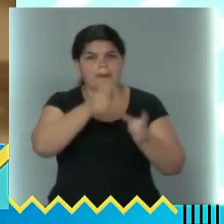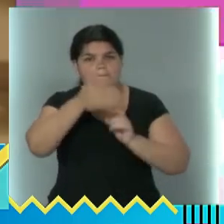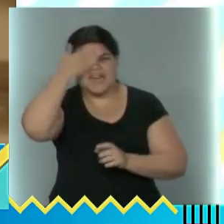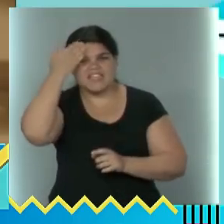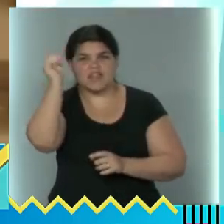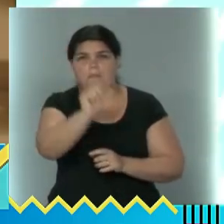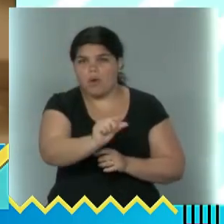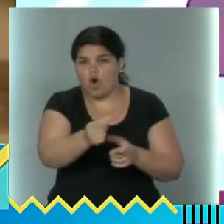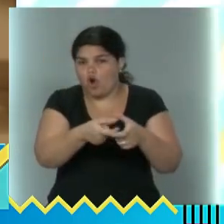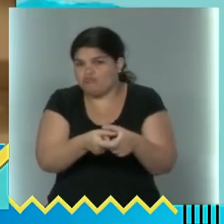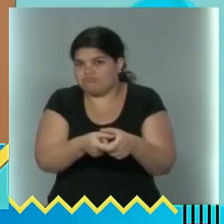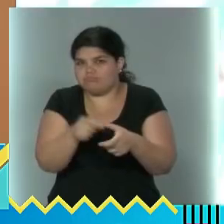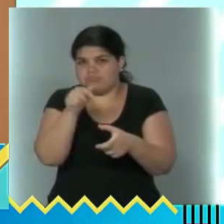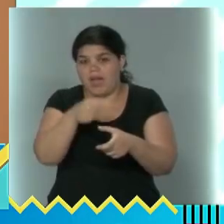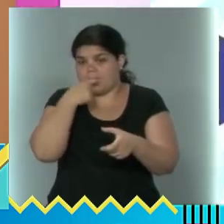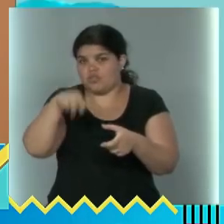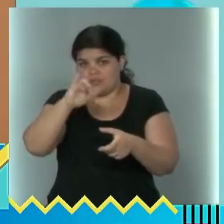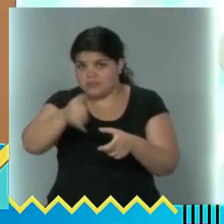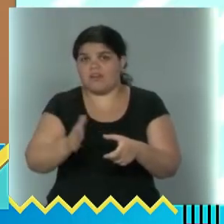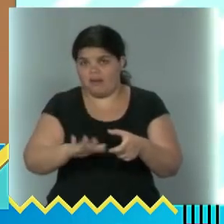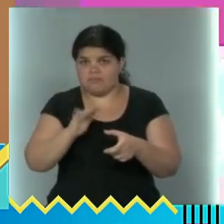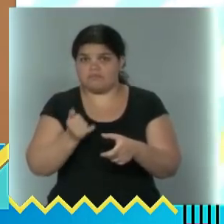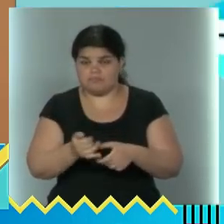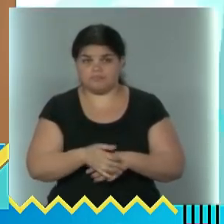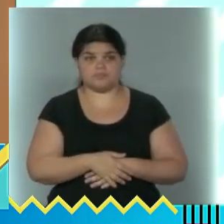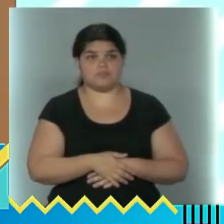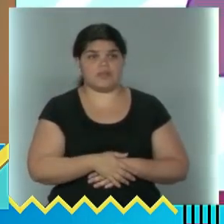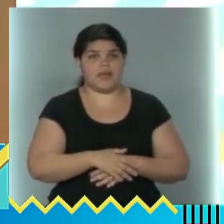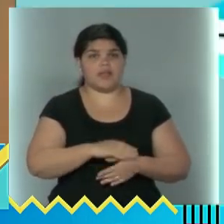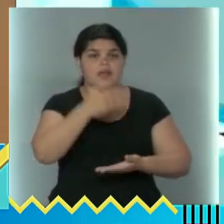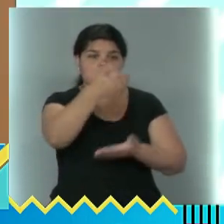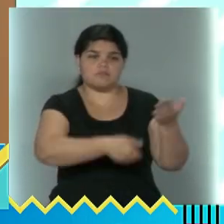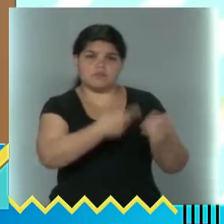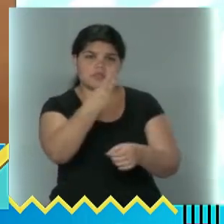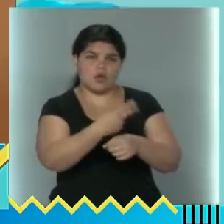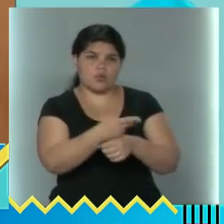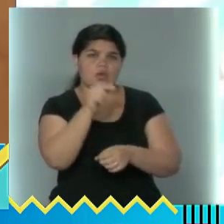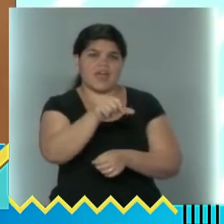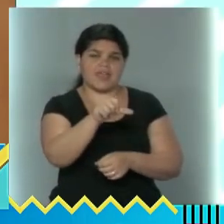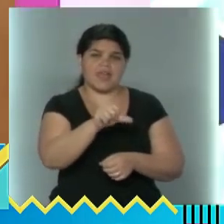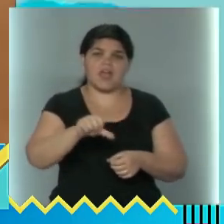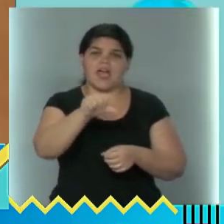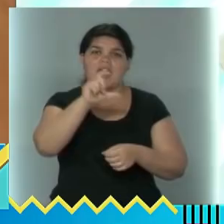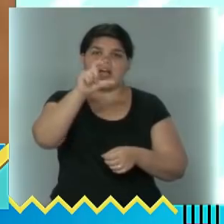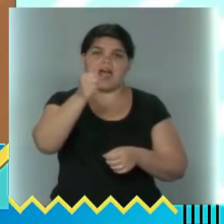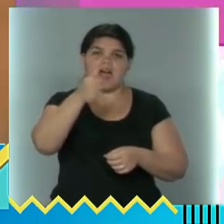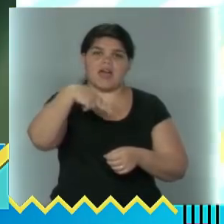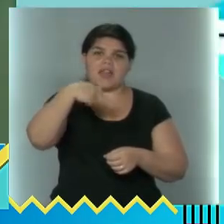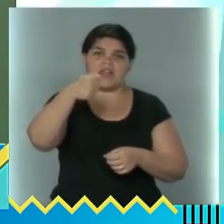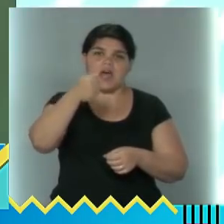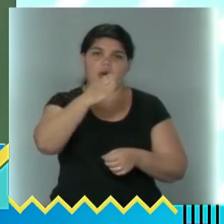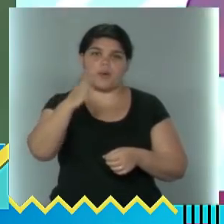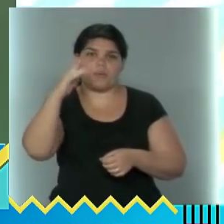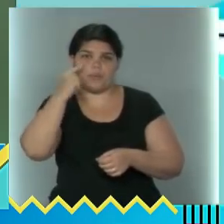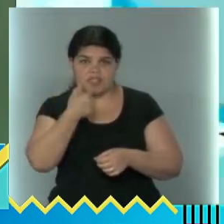que se hace acá en Mendoza. Ahora, en el clip pudimos ver, en el segundo clip, acerca del cannabis, que puede atenuar los síntomas. ¿Qué nos puedes